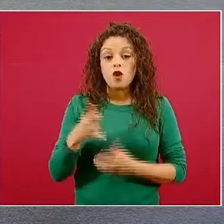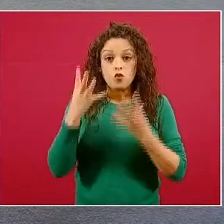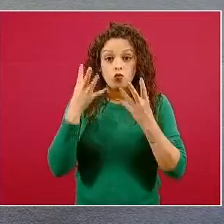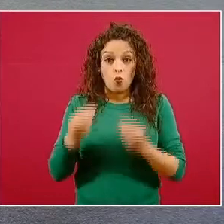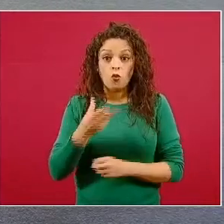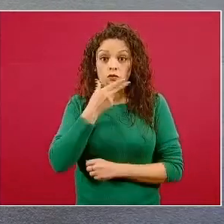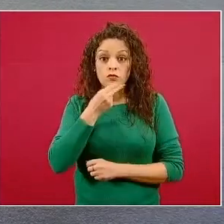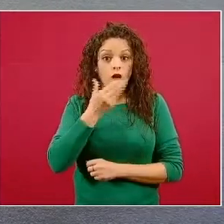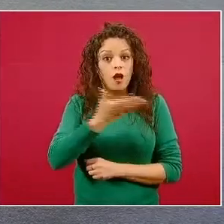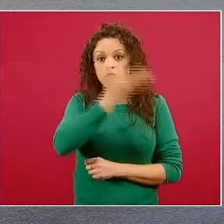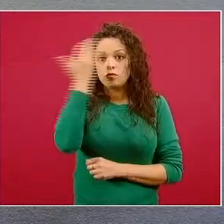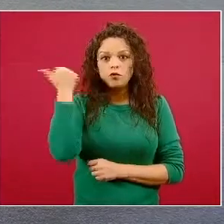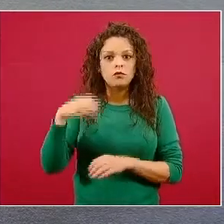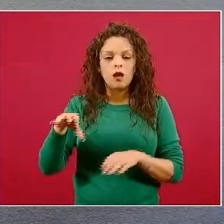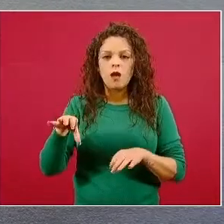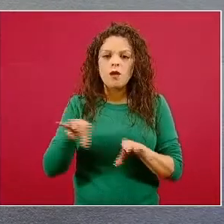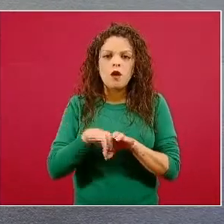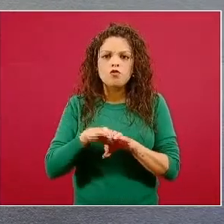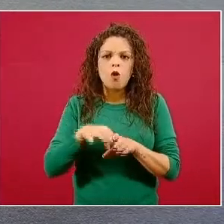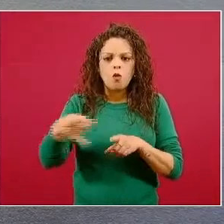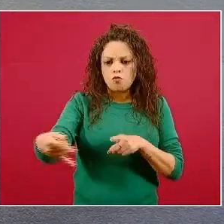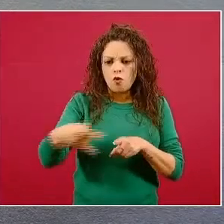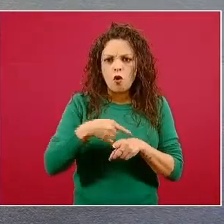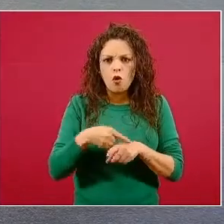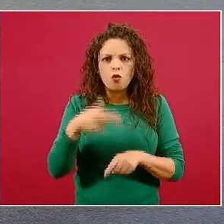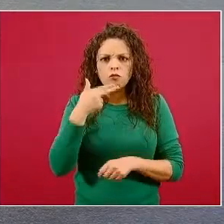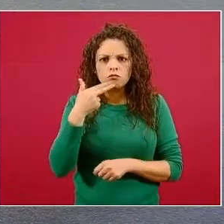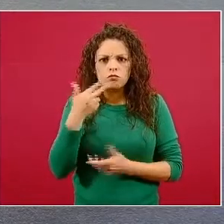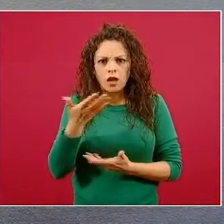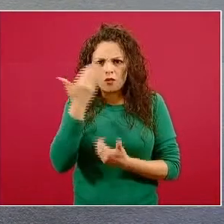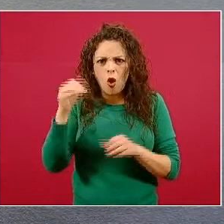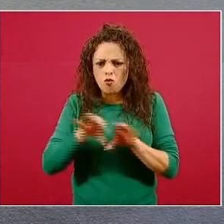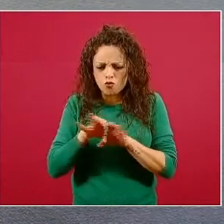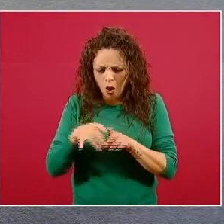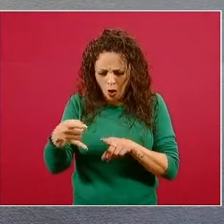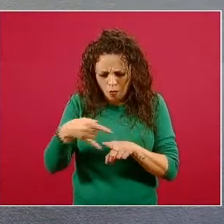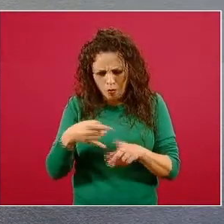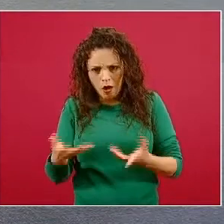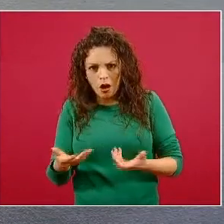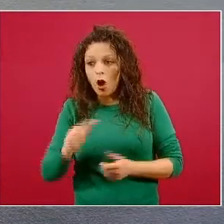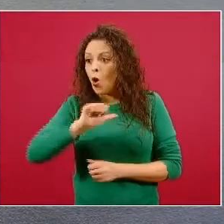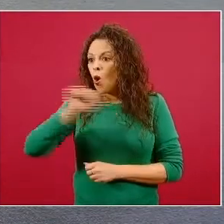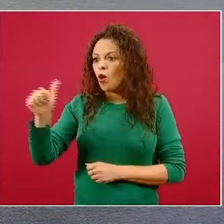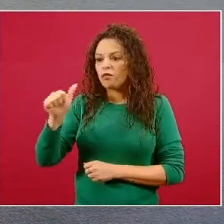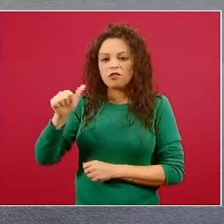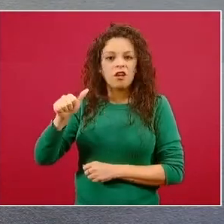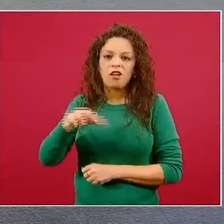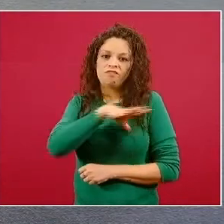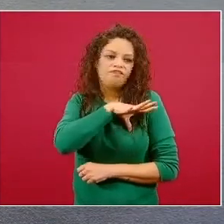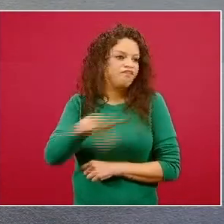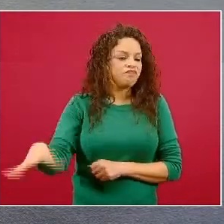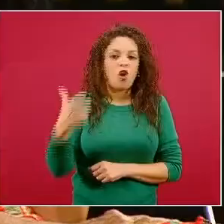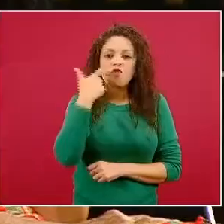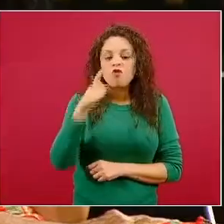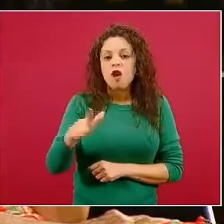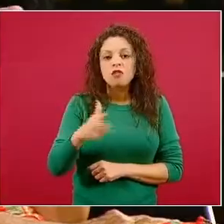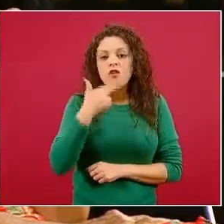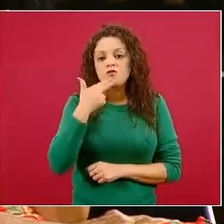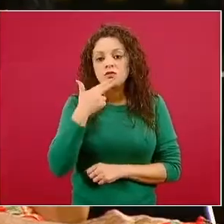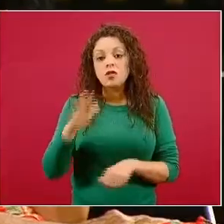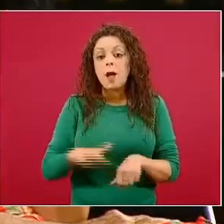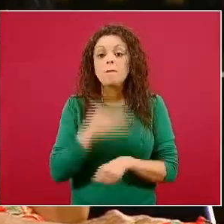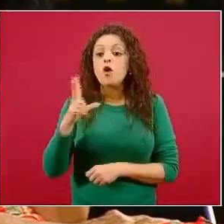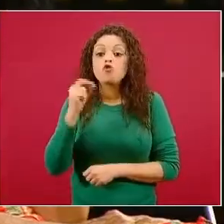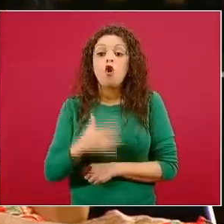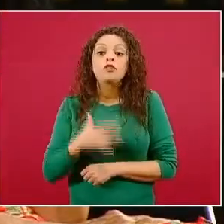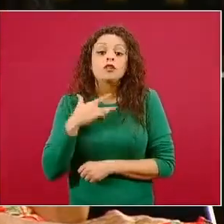que no saben ponerse el condón y muchos otros que se niegan a utilizarlo porque sostienen, aseguran que no se siente igual,